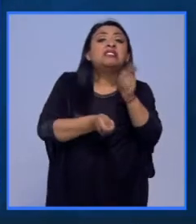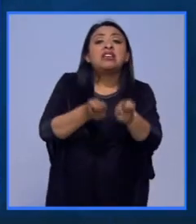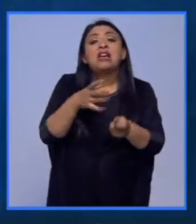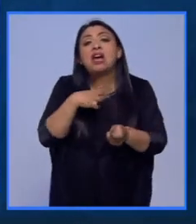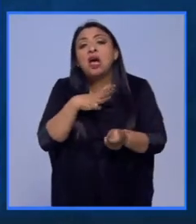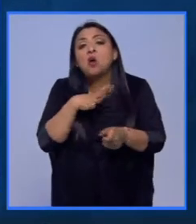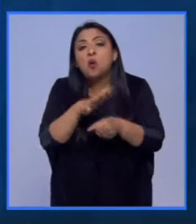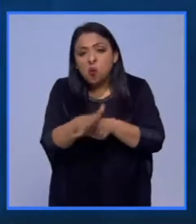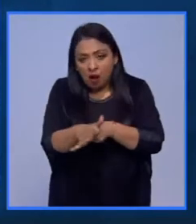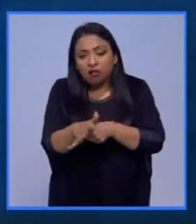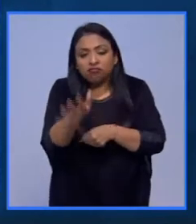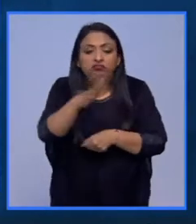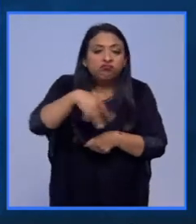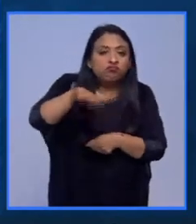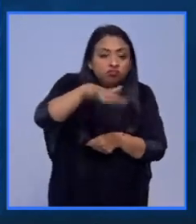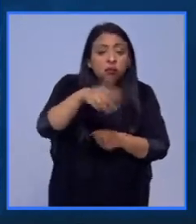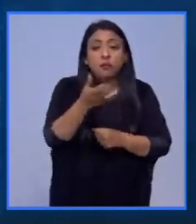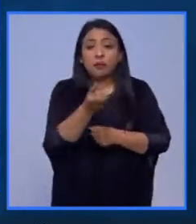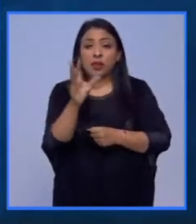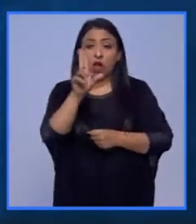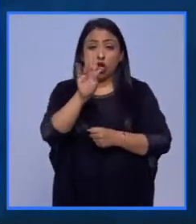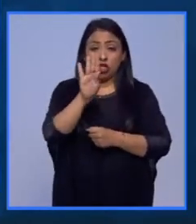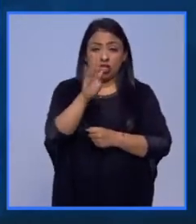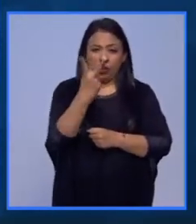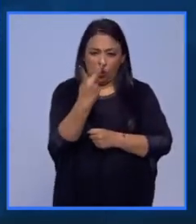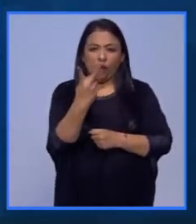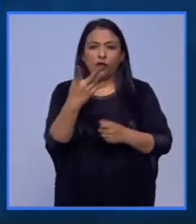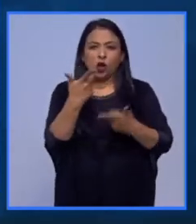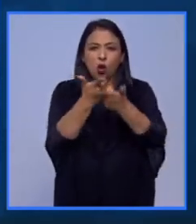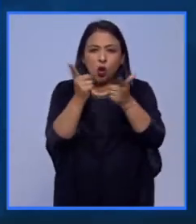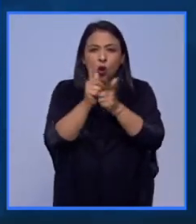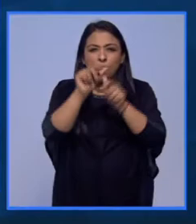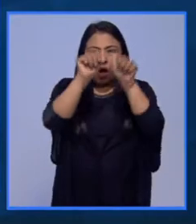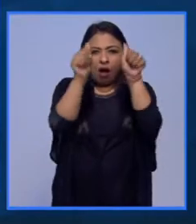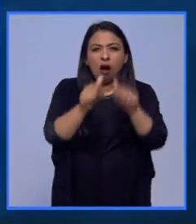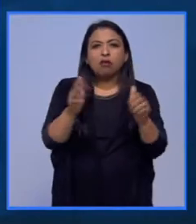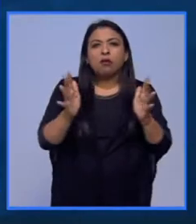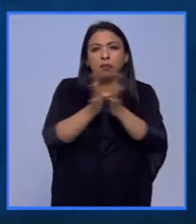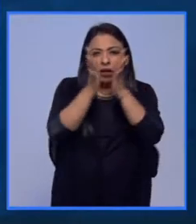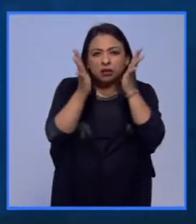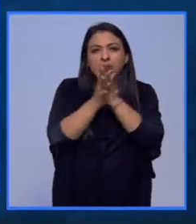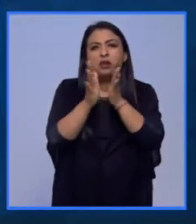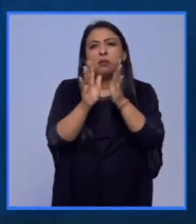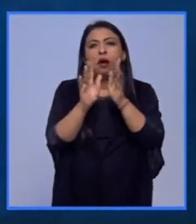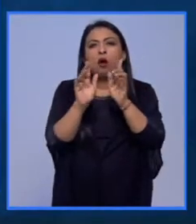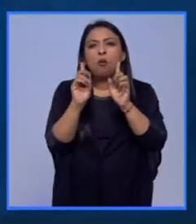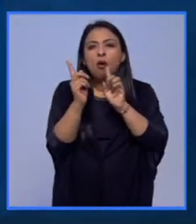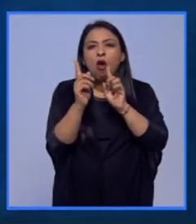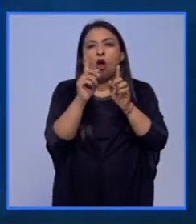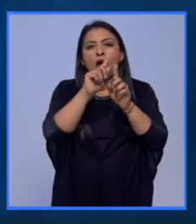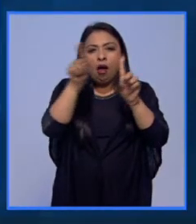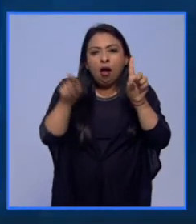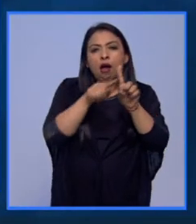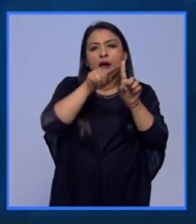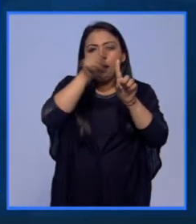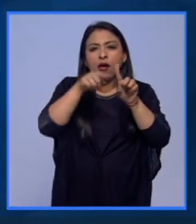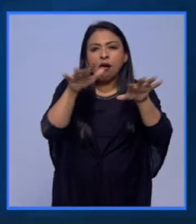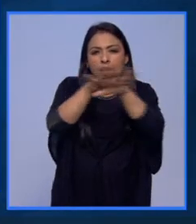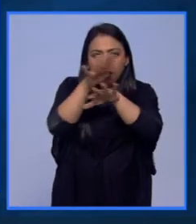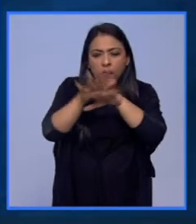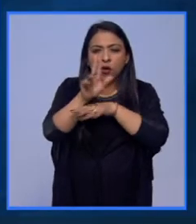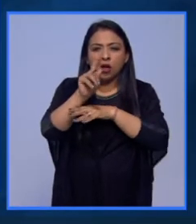para ofrecerles. 84 grupos artísticos participan en las rondas con 88 programadores nacionales